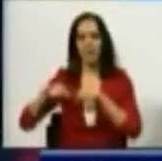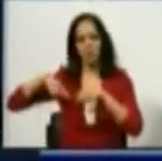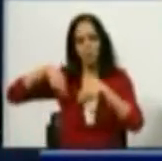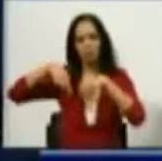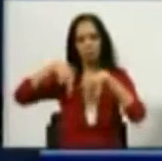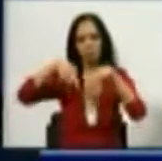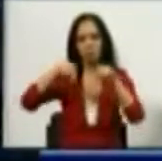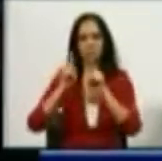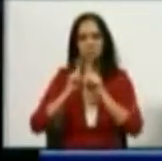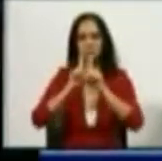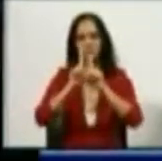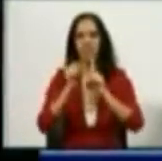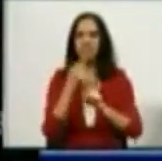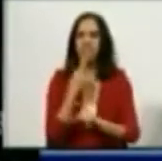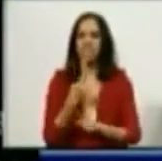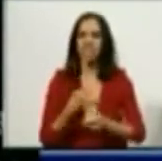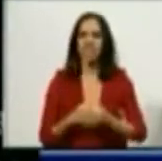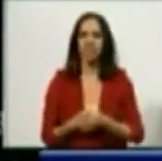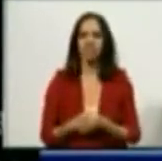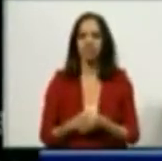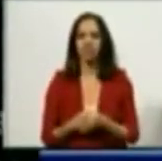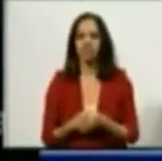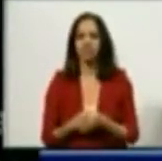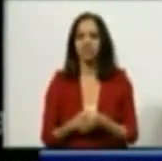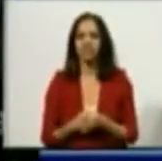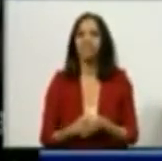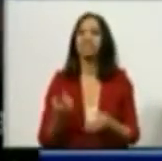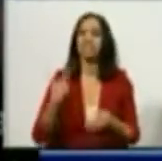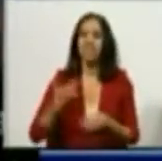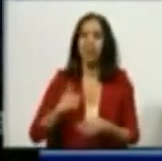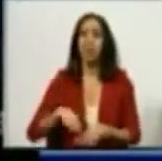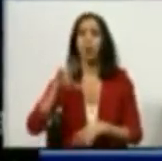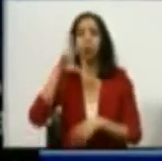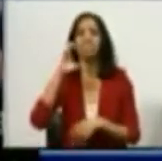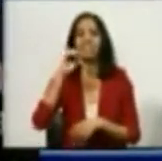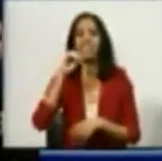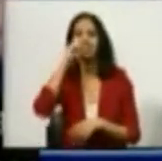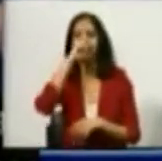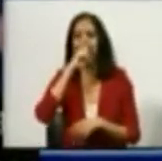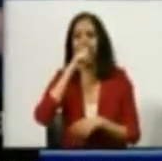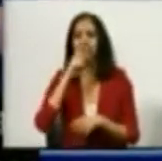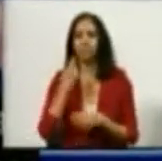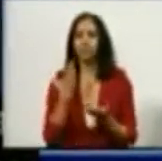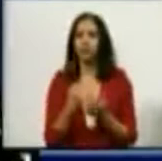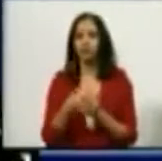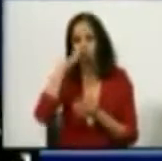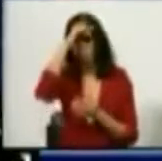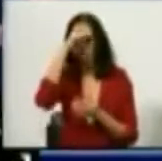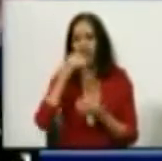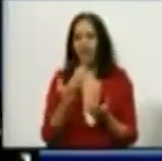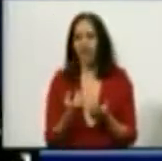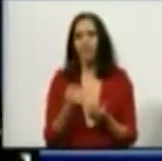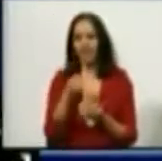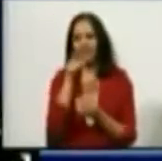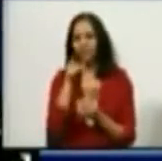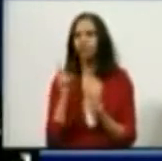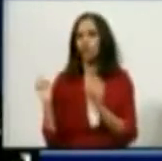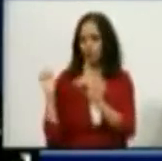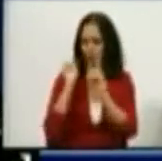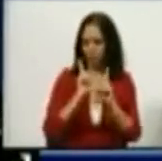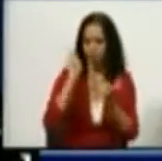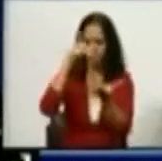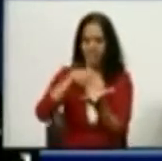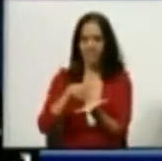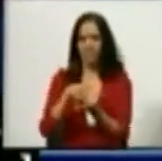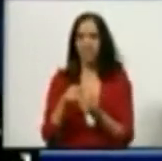y le dije tardamos 30 años logran convencerte que vengas porque hace más de 30 años que le